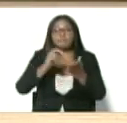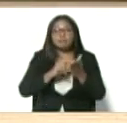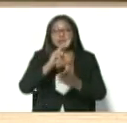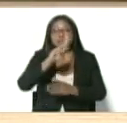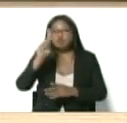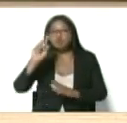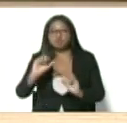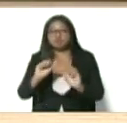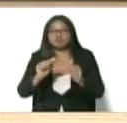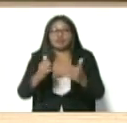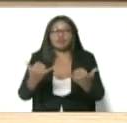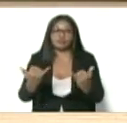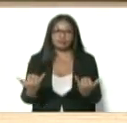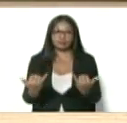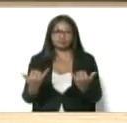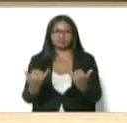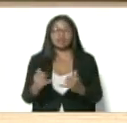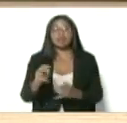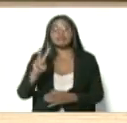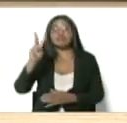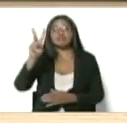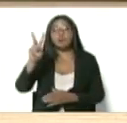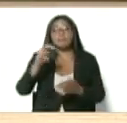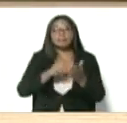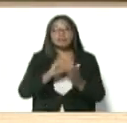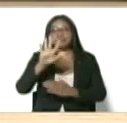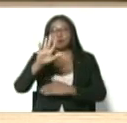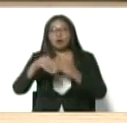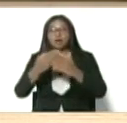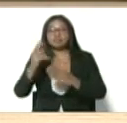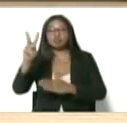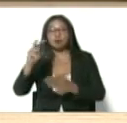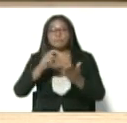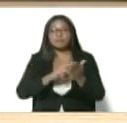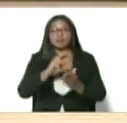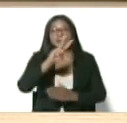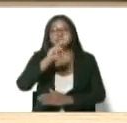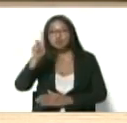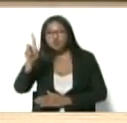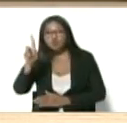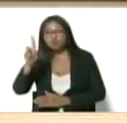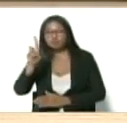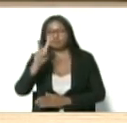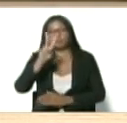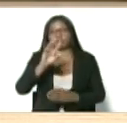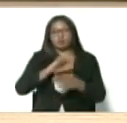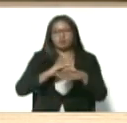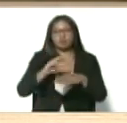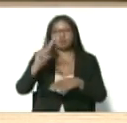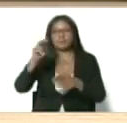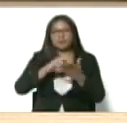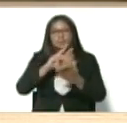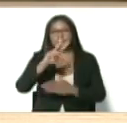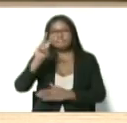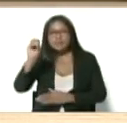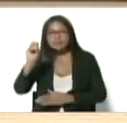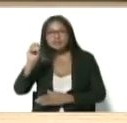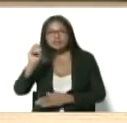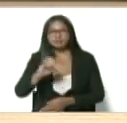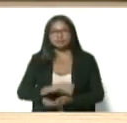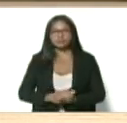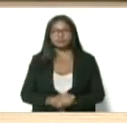período 2005-2020 nosotros tuvimos precisamente